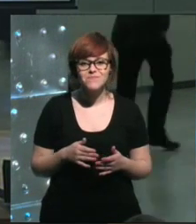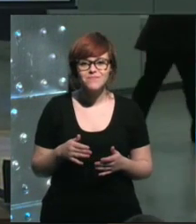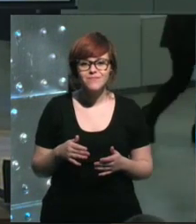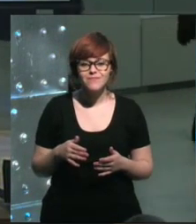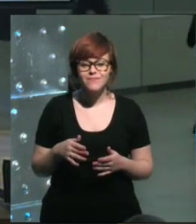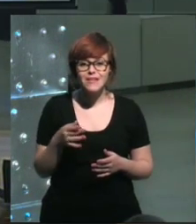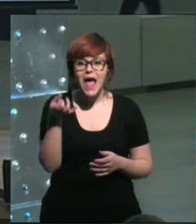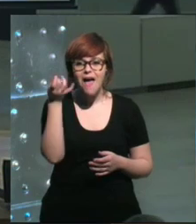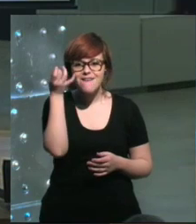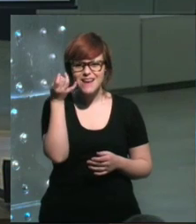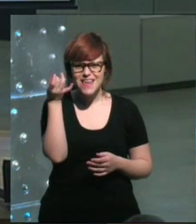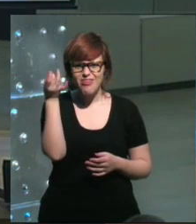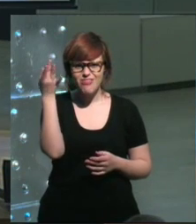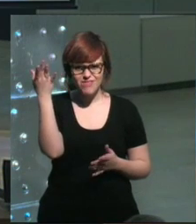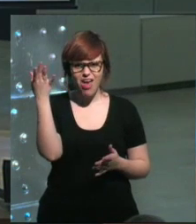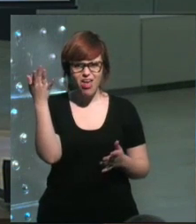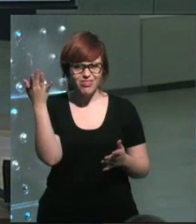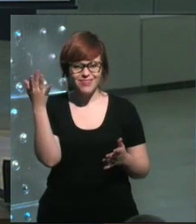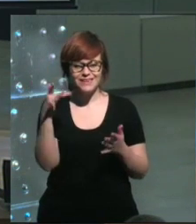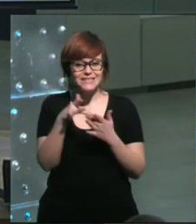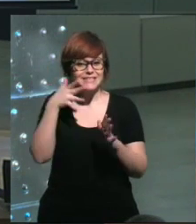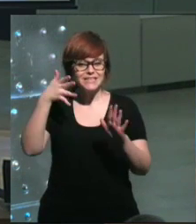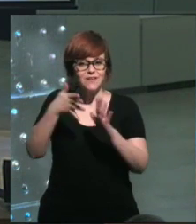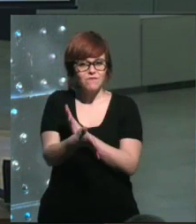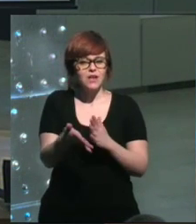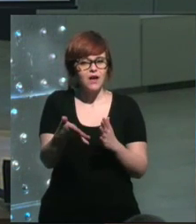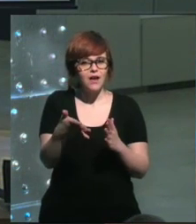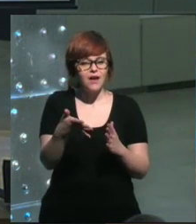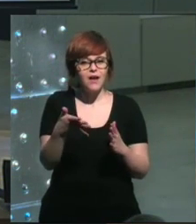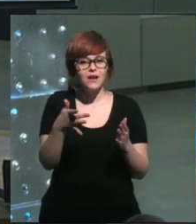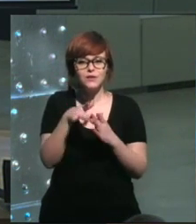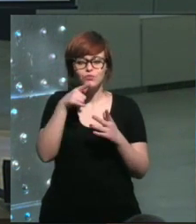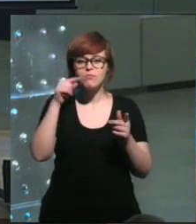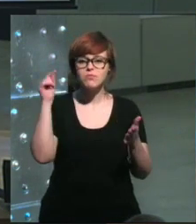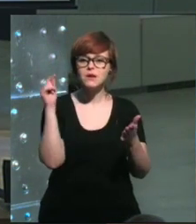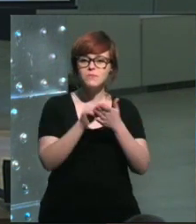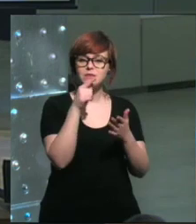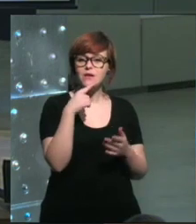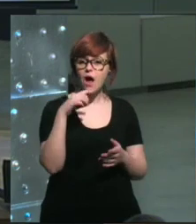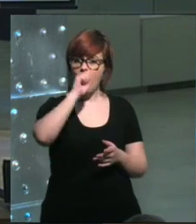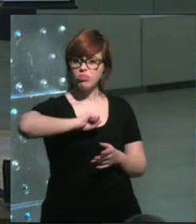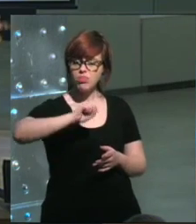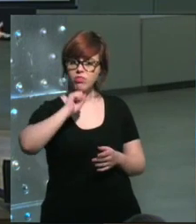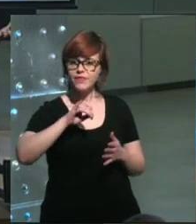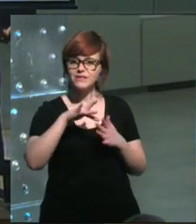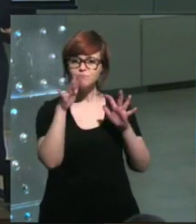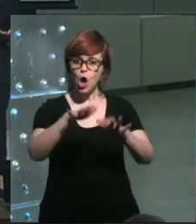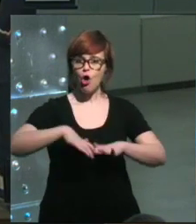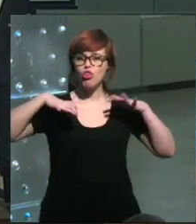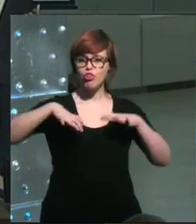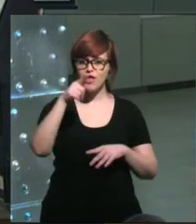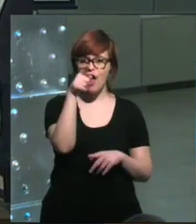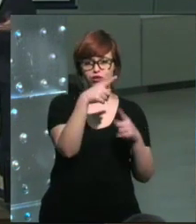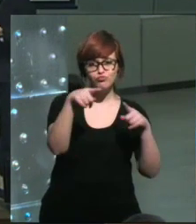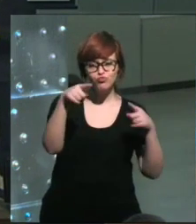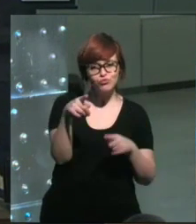La creatividad. A este señor se le ocurrió la brillante idea de invitar a cantantes a dar conciertos